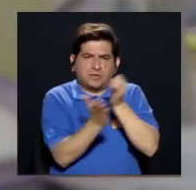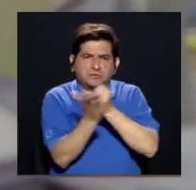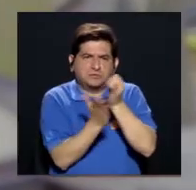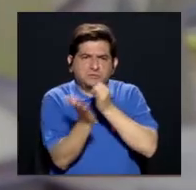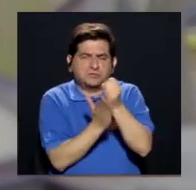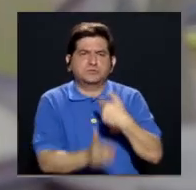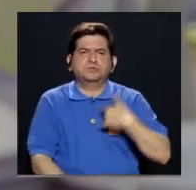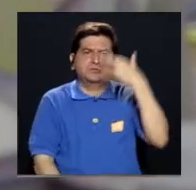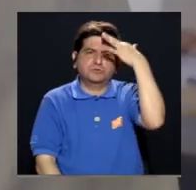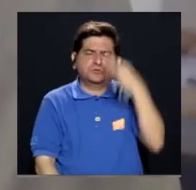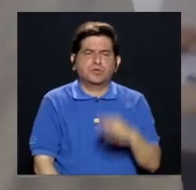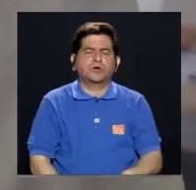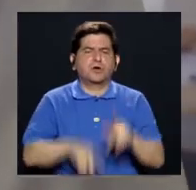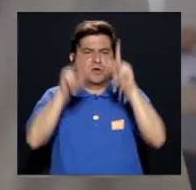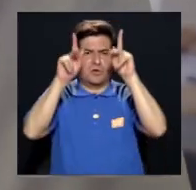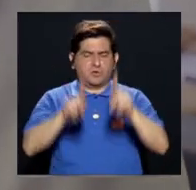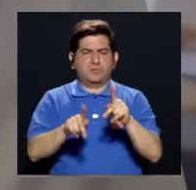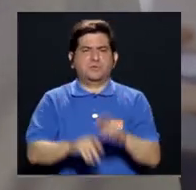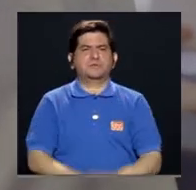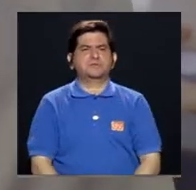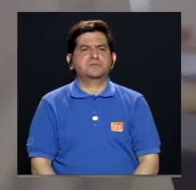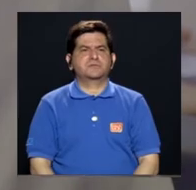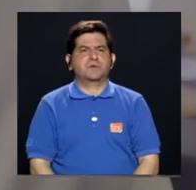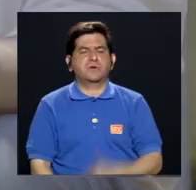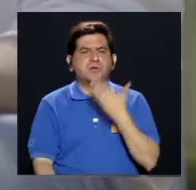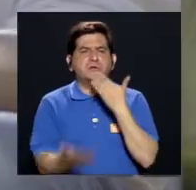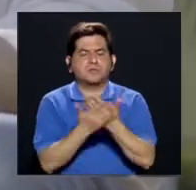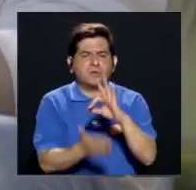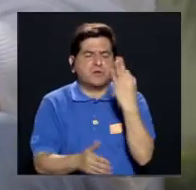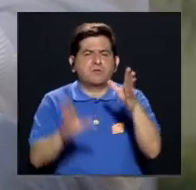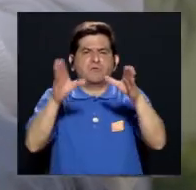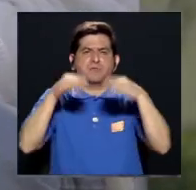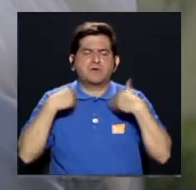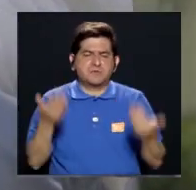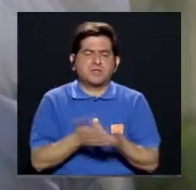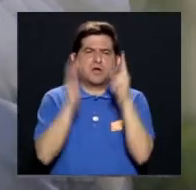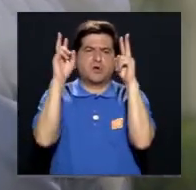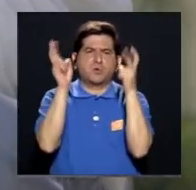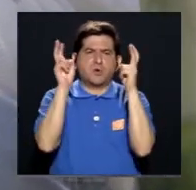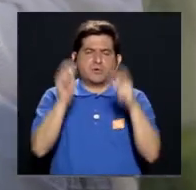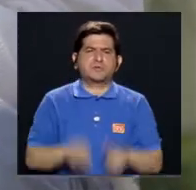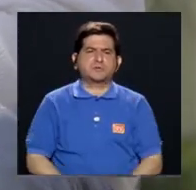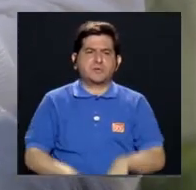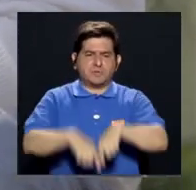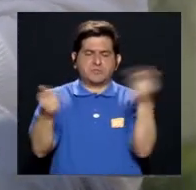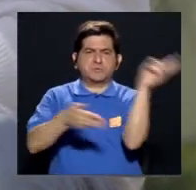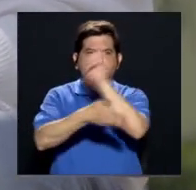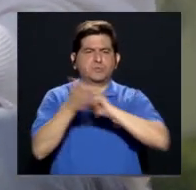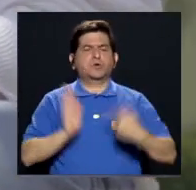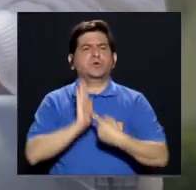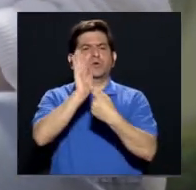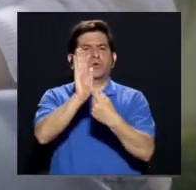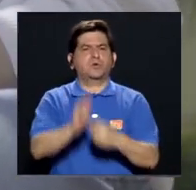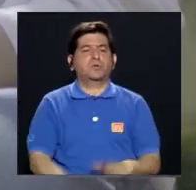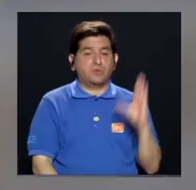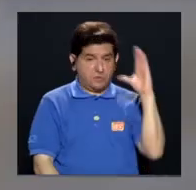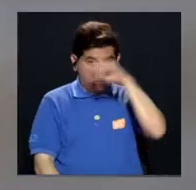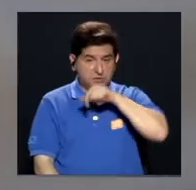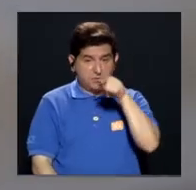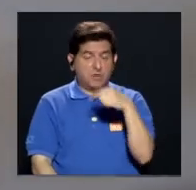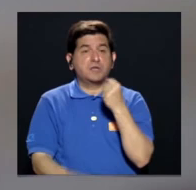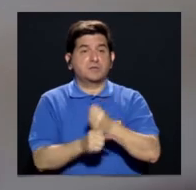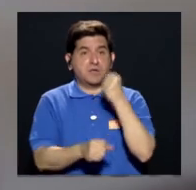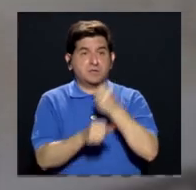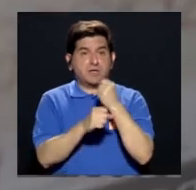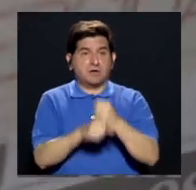investigación. Pienso que el público ha recibido de muy buena forma los nuevos temas que ha visto en el Semanario Universidad. Ha reconocido que se está haciendo